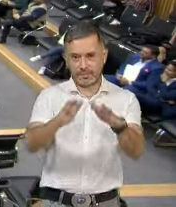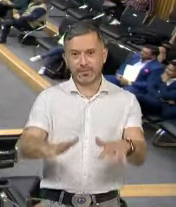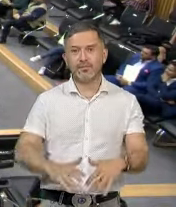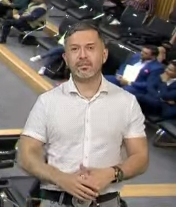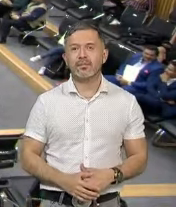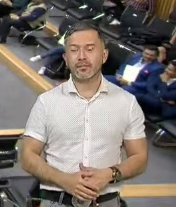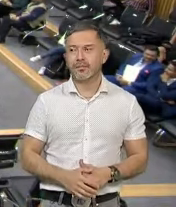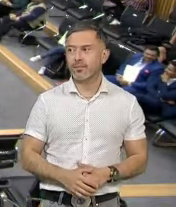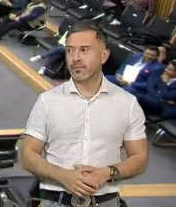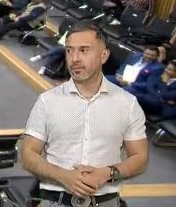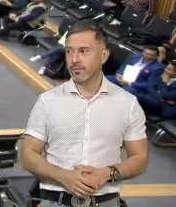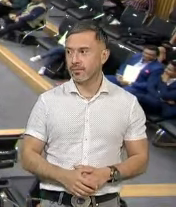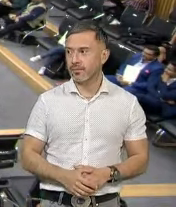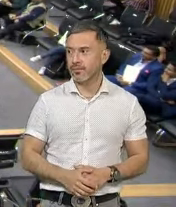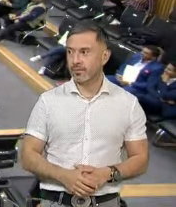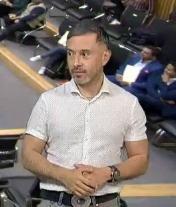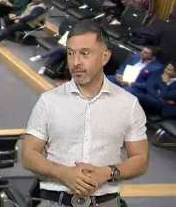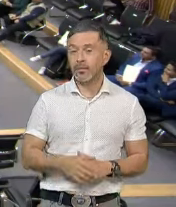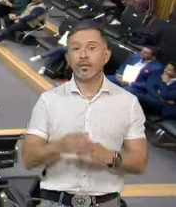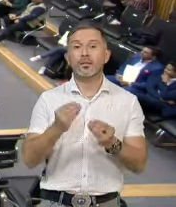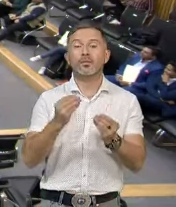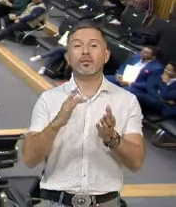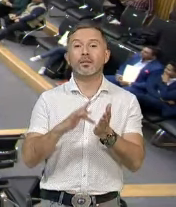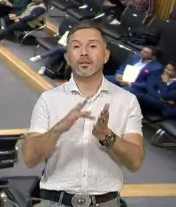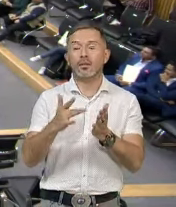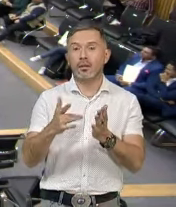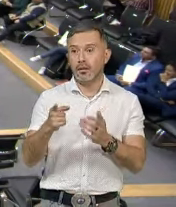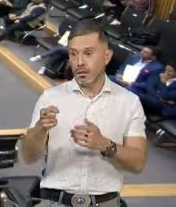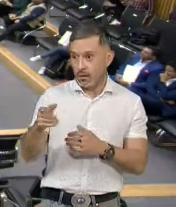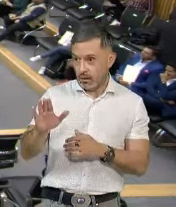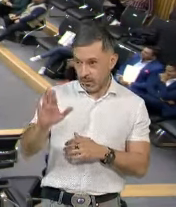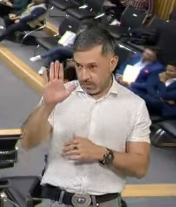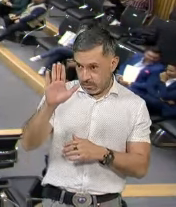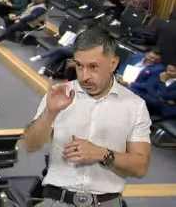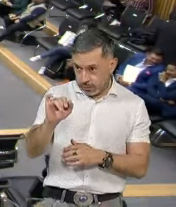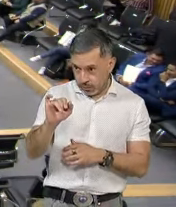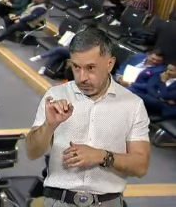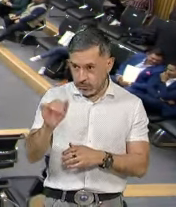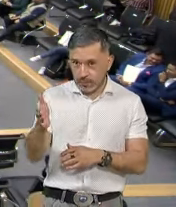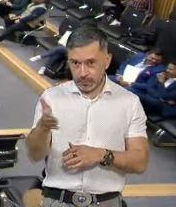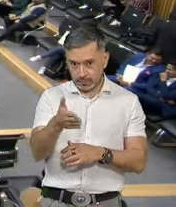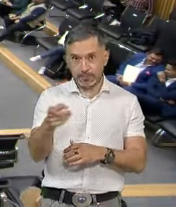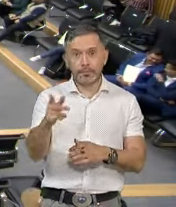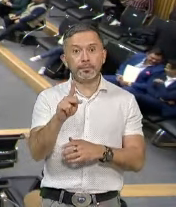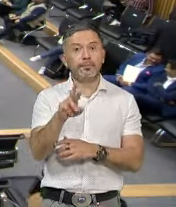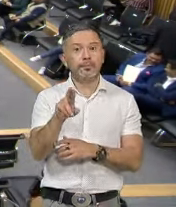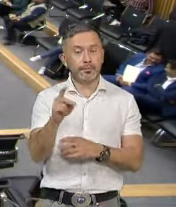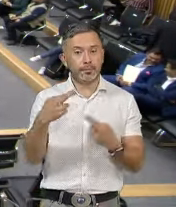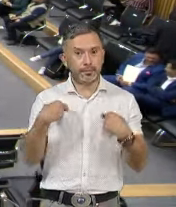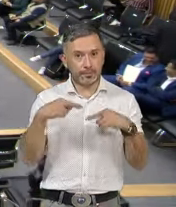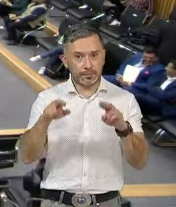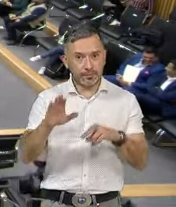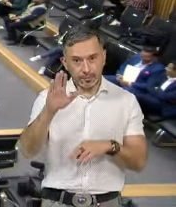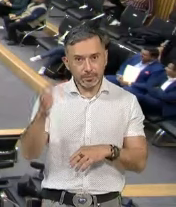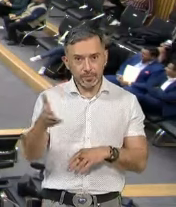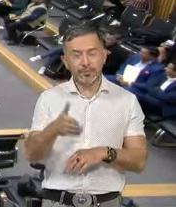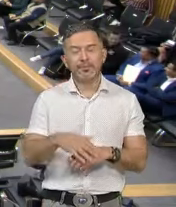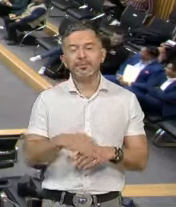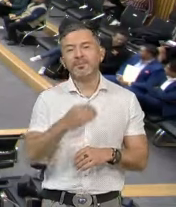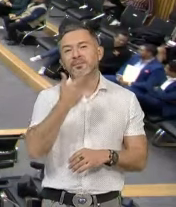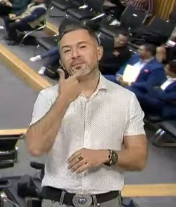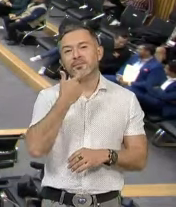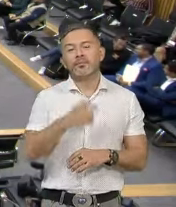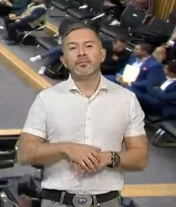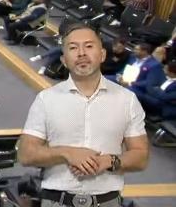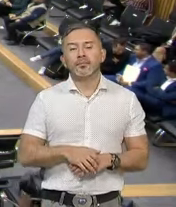bendiga Muchas gracias Solicito la palabra verdad s adelante representante del PRD